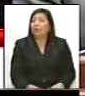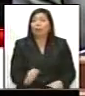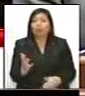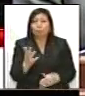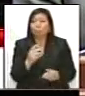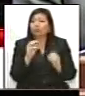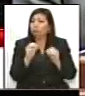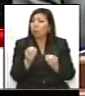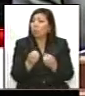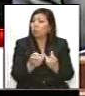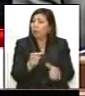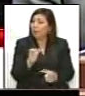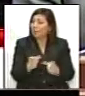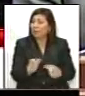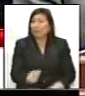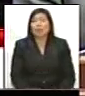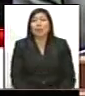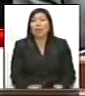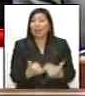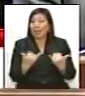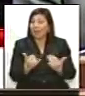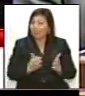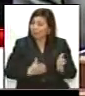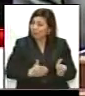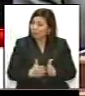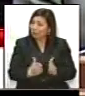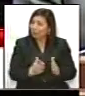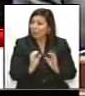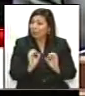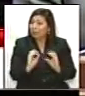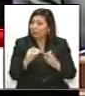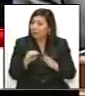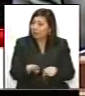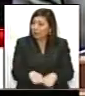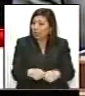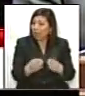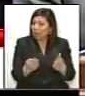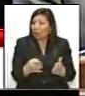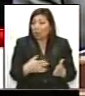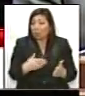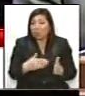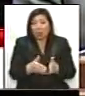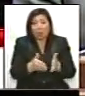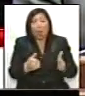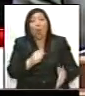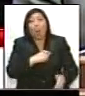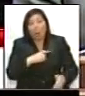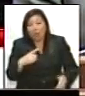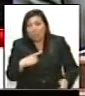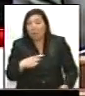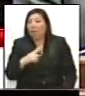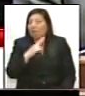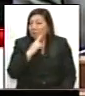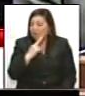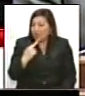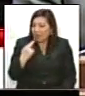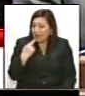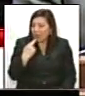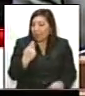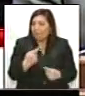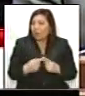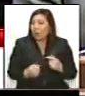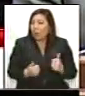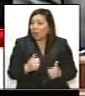da trabajo a muchísima gente. En este corredor nomás, si se abre, yo le apuesto que se van a abrir hoteles, restaurantes, lo